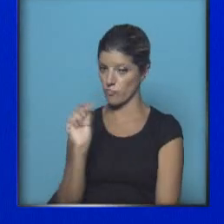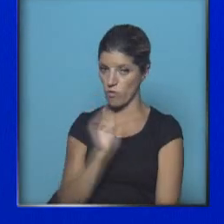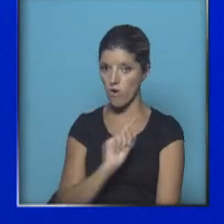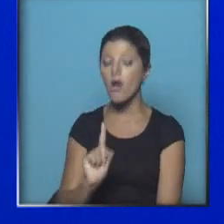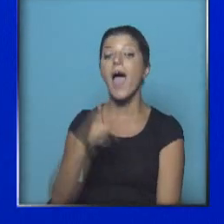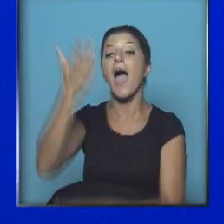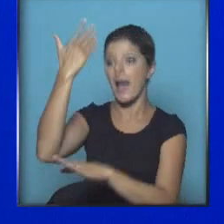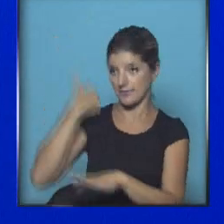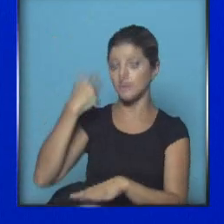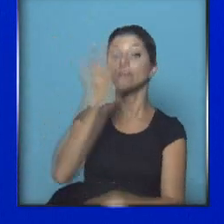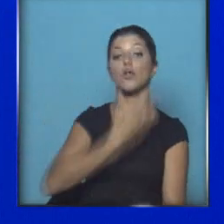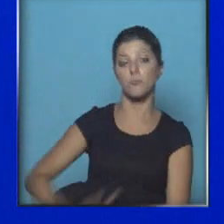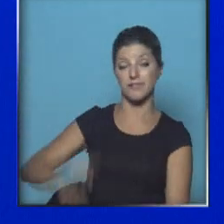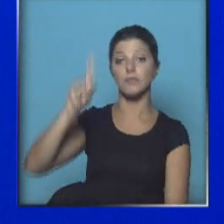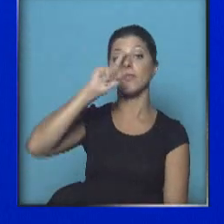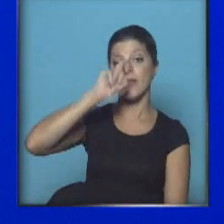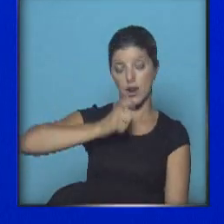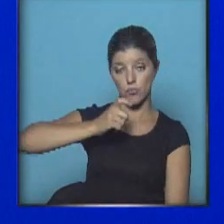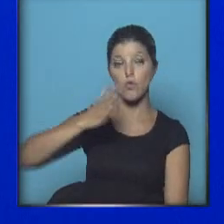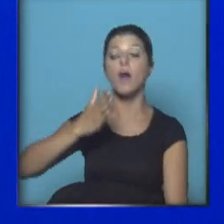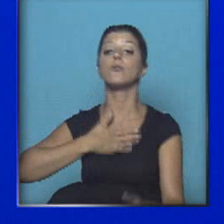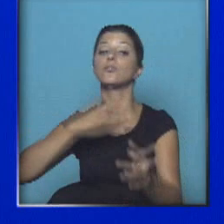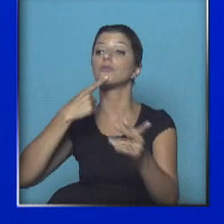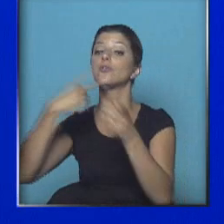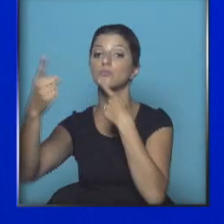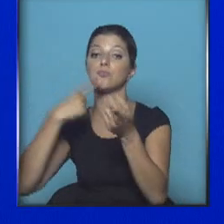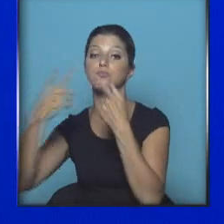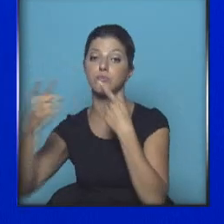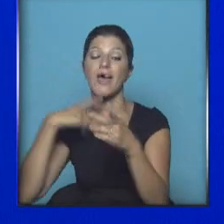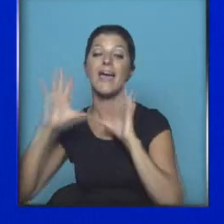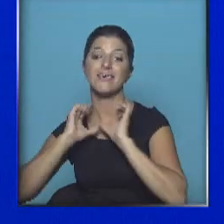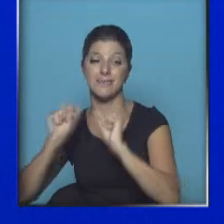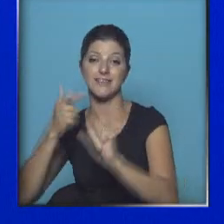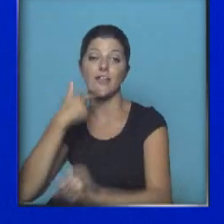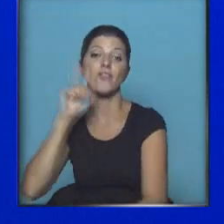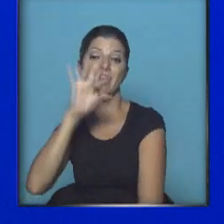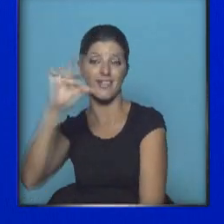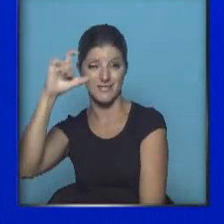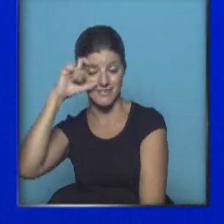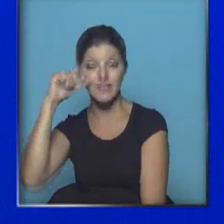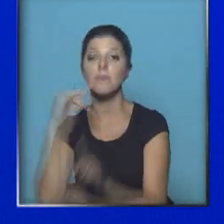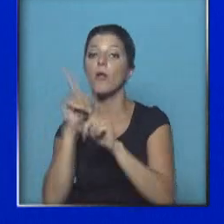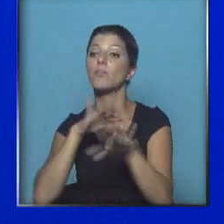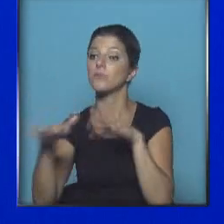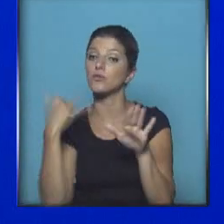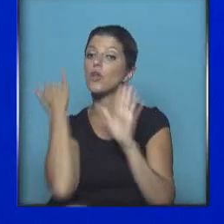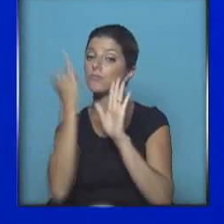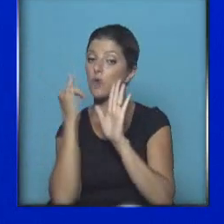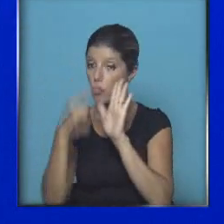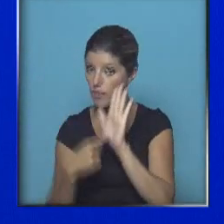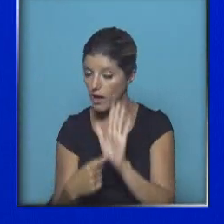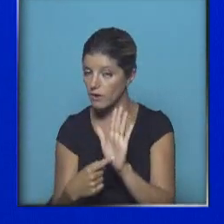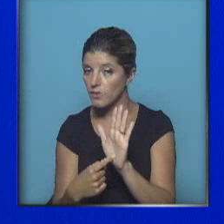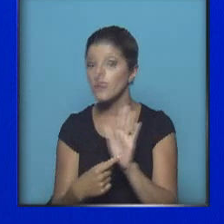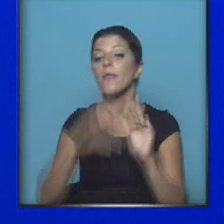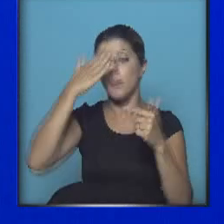gobierno de la Rúa. Hemos tenido entrevistas con el secretario de Inteligencia, Carlos Becerra, para señalar algunos casos. Durante